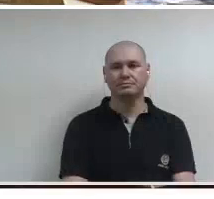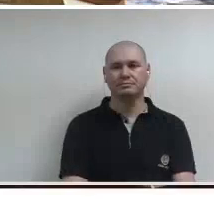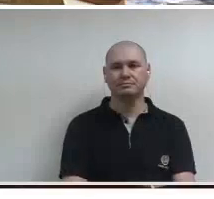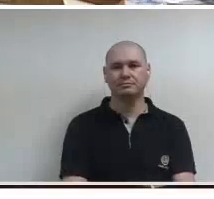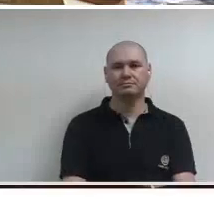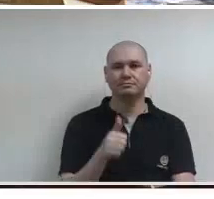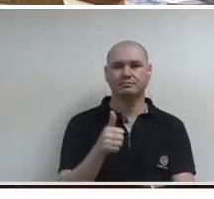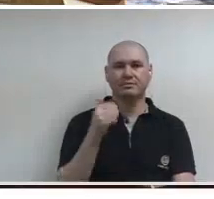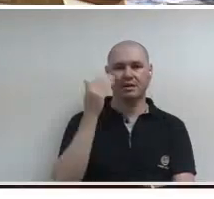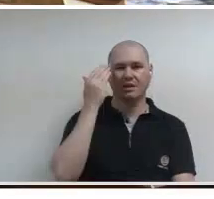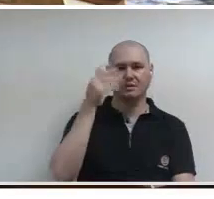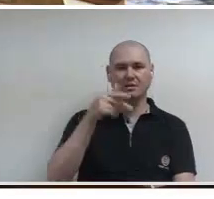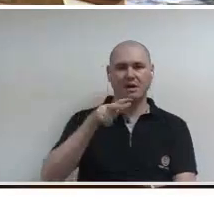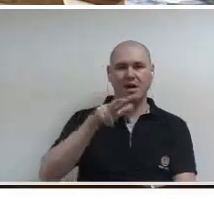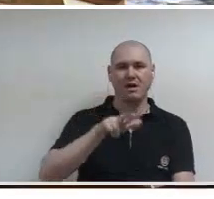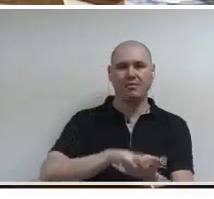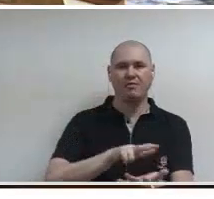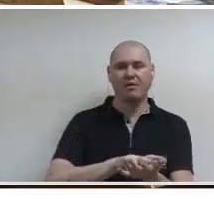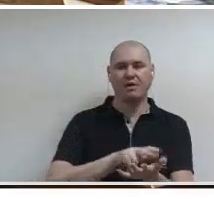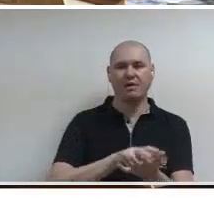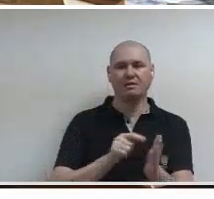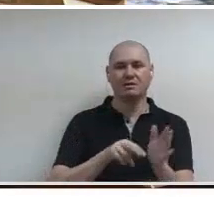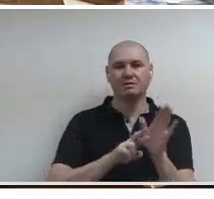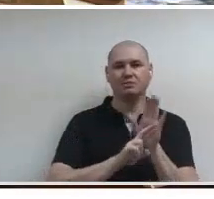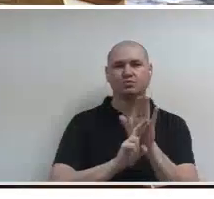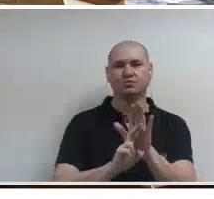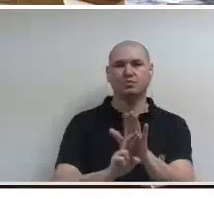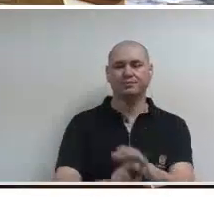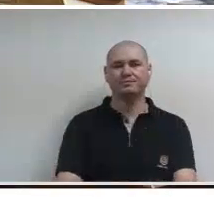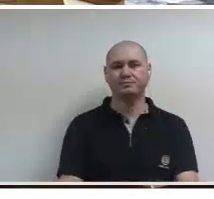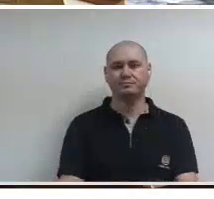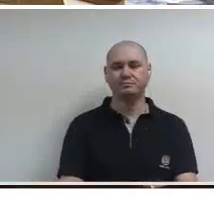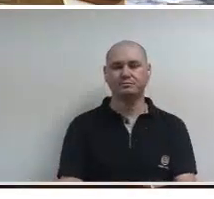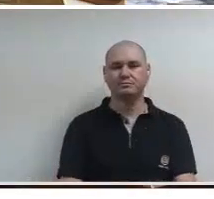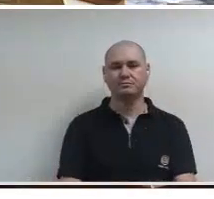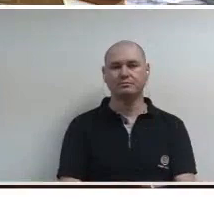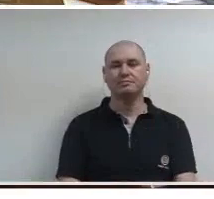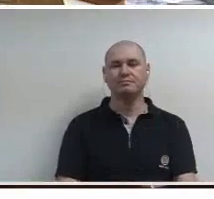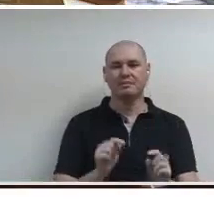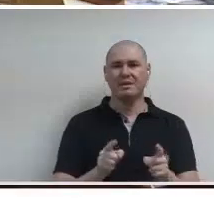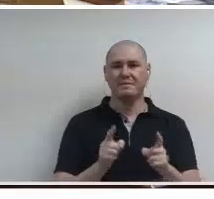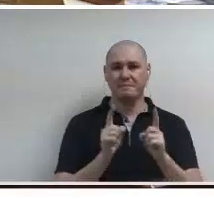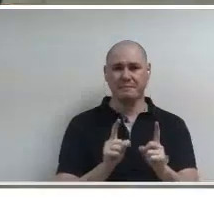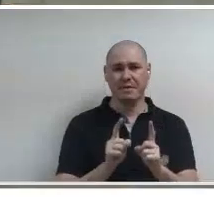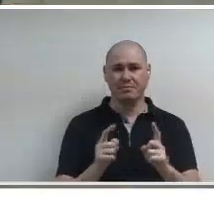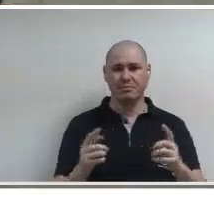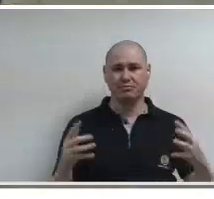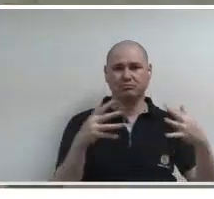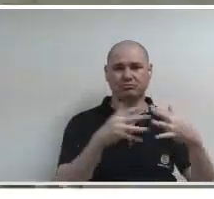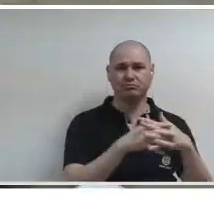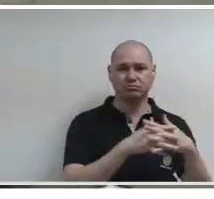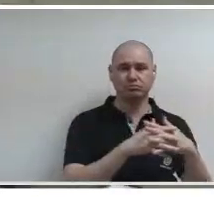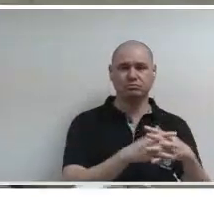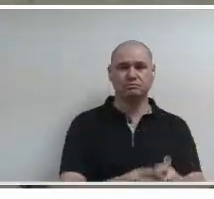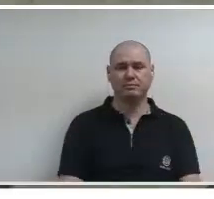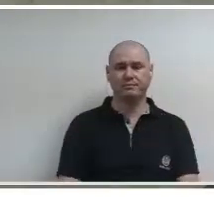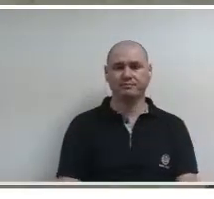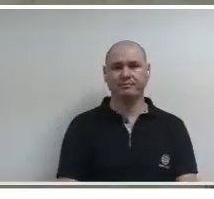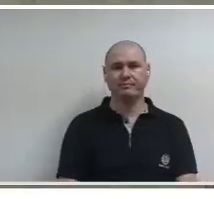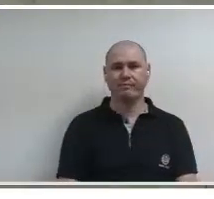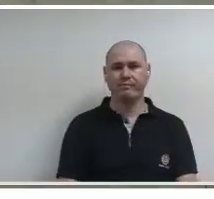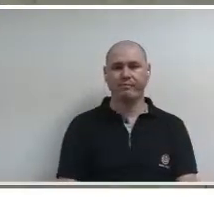Entonces queda diemonei aprobada baba la acordada beba respectiva. aguye En consonancia con acordada esta acordada acordada, peba pues vamos, está aprobado.